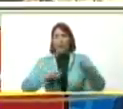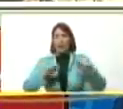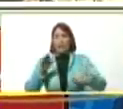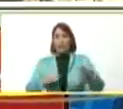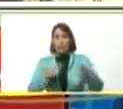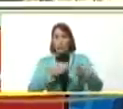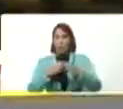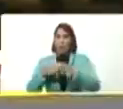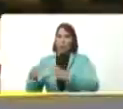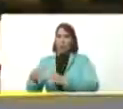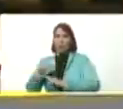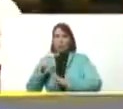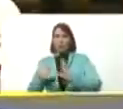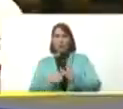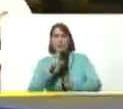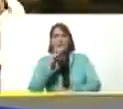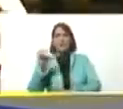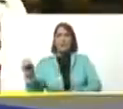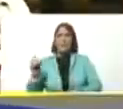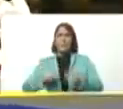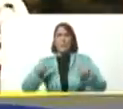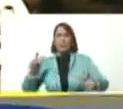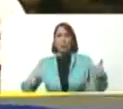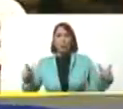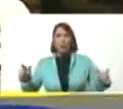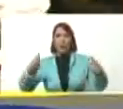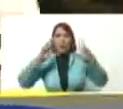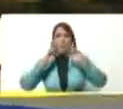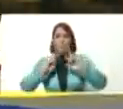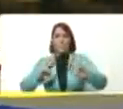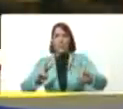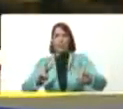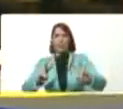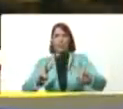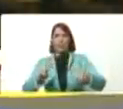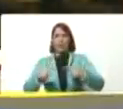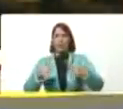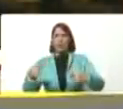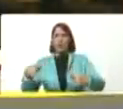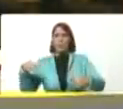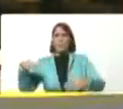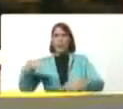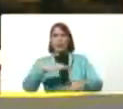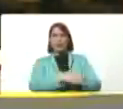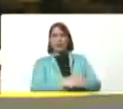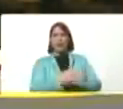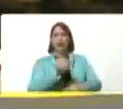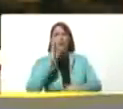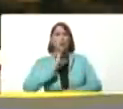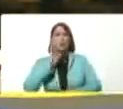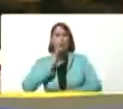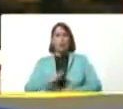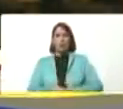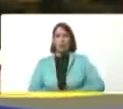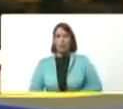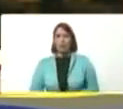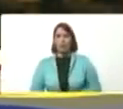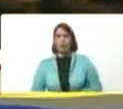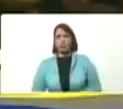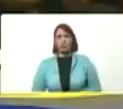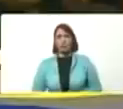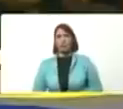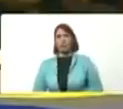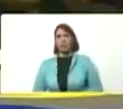cuadrillas enteras, 100 personas, con escardilla, limpiando, y después pasa y está sucio. ¿No les pasa?